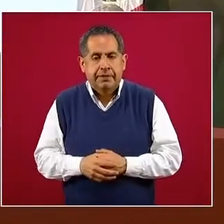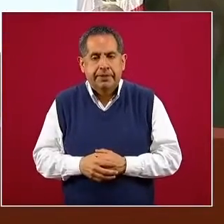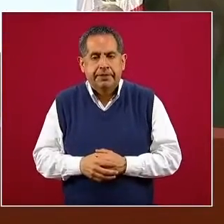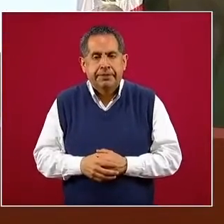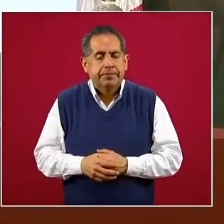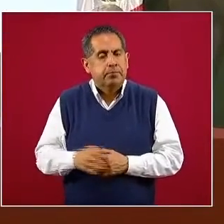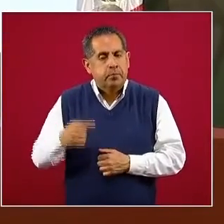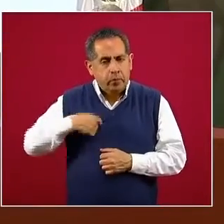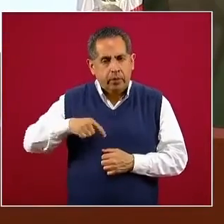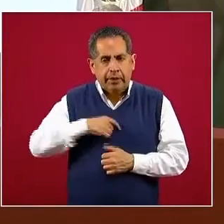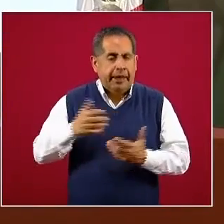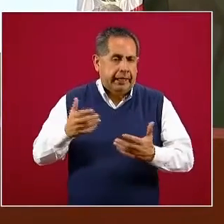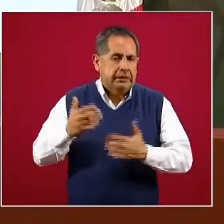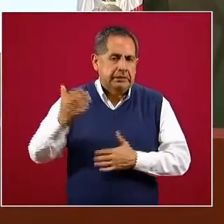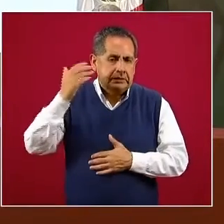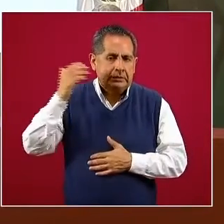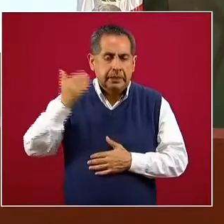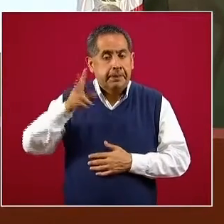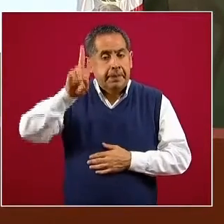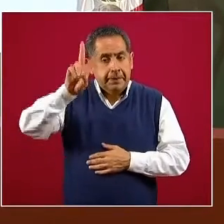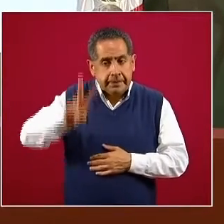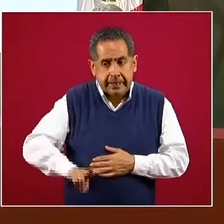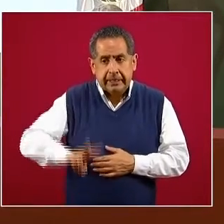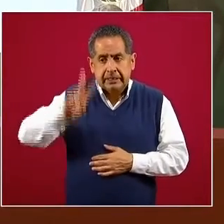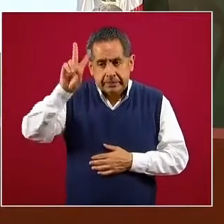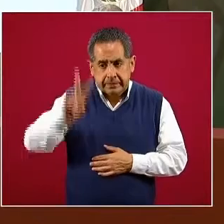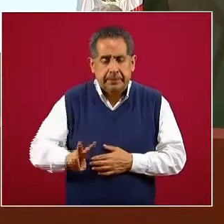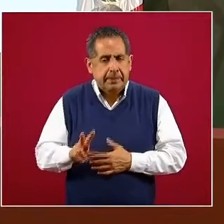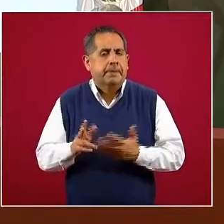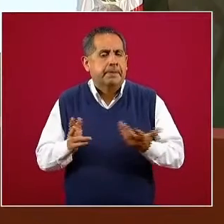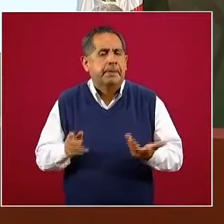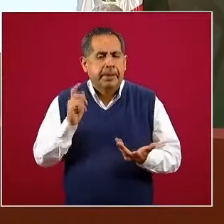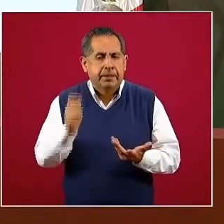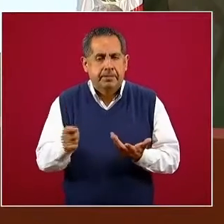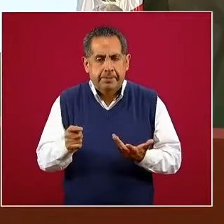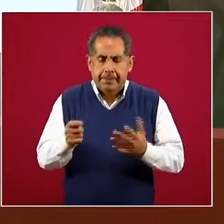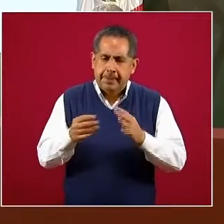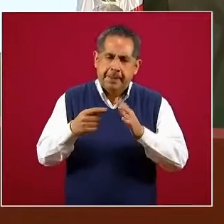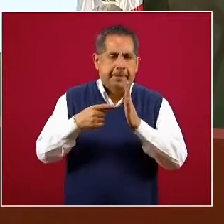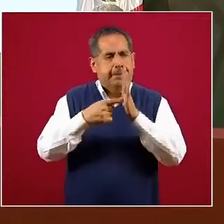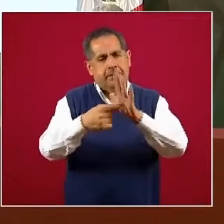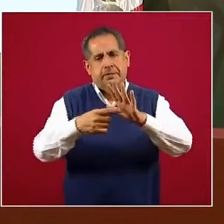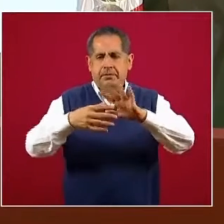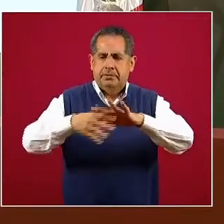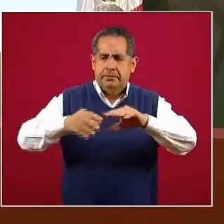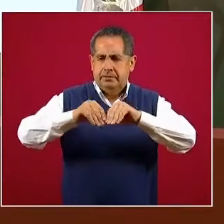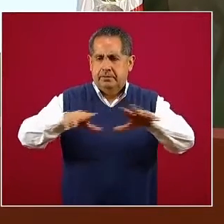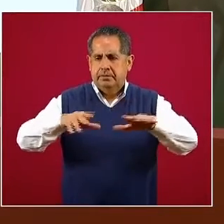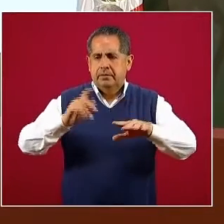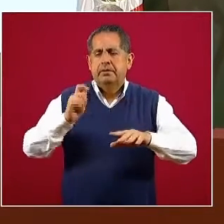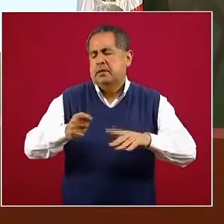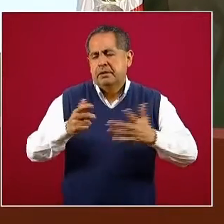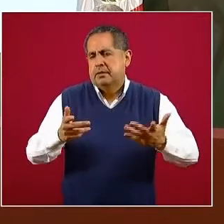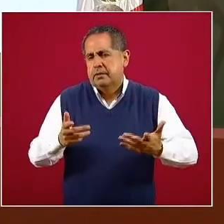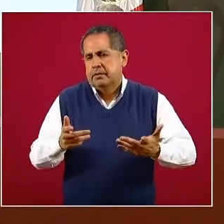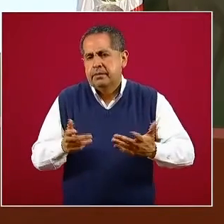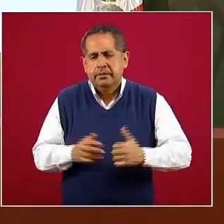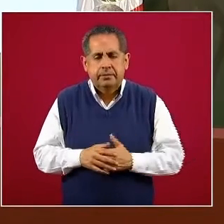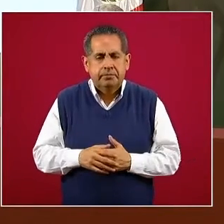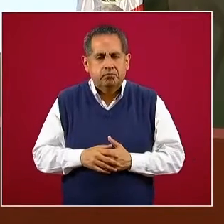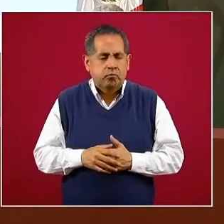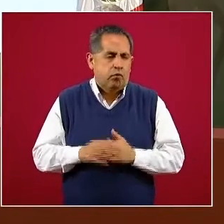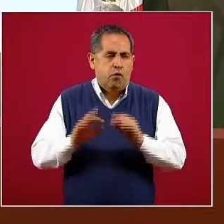ocasiones, porque nos permite ir anticipando antes de tener la confirmación de resultados de laboratorio. Las acciones de salud pública, tanto